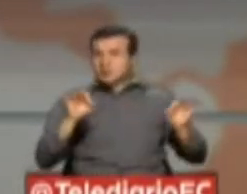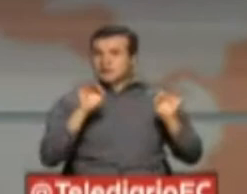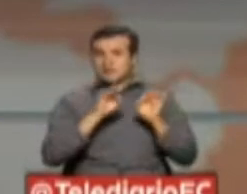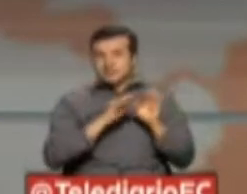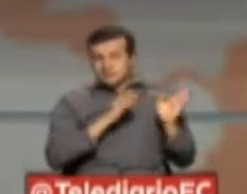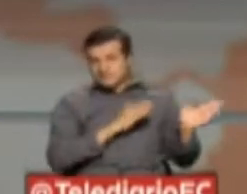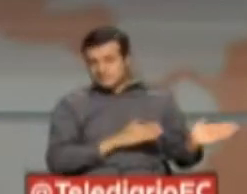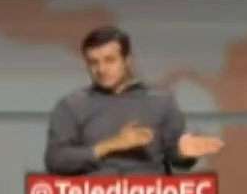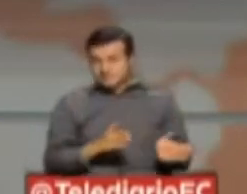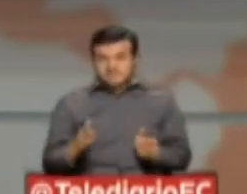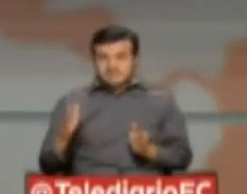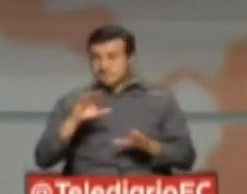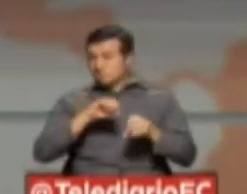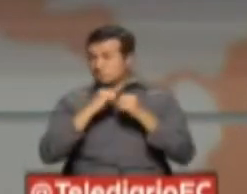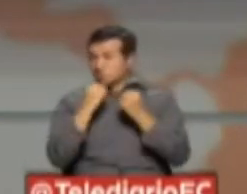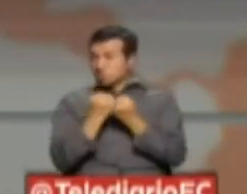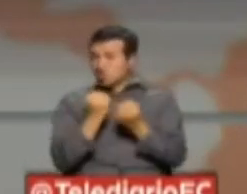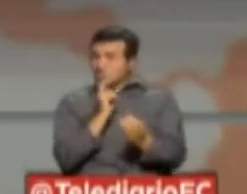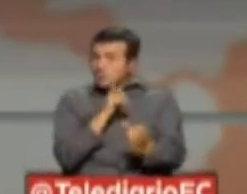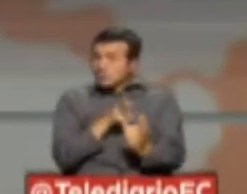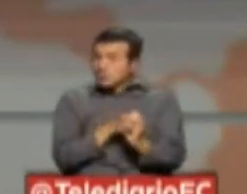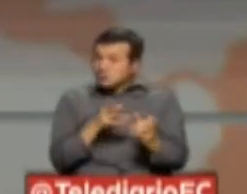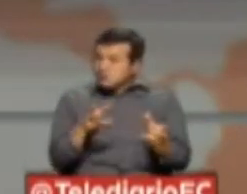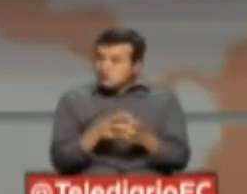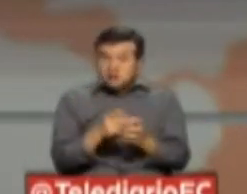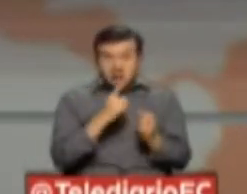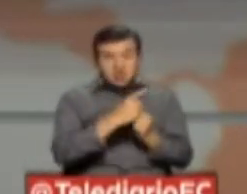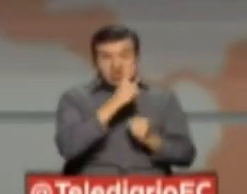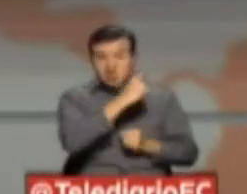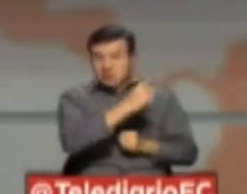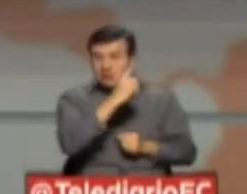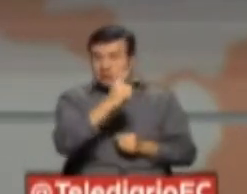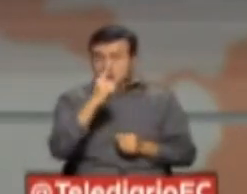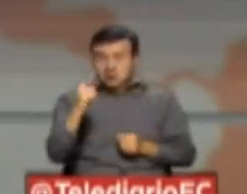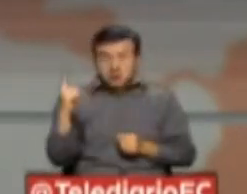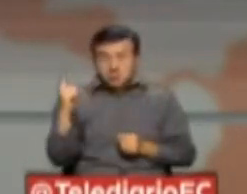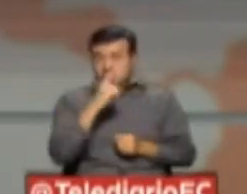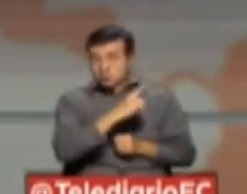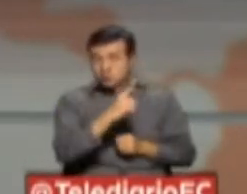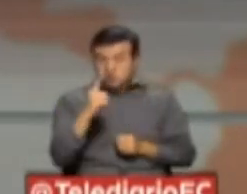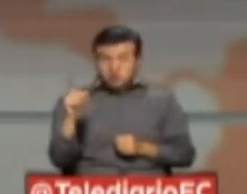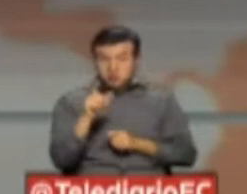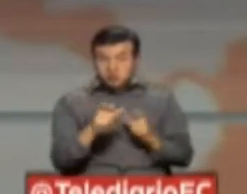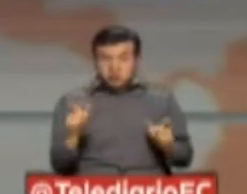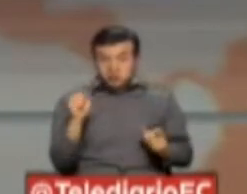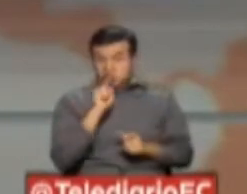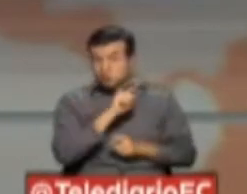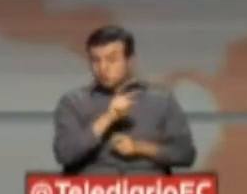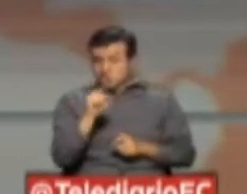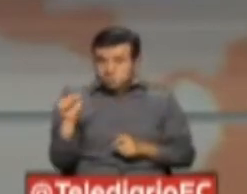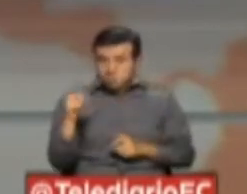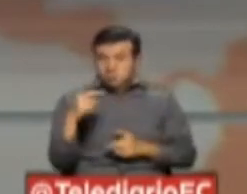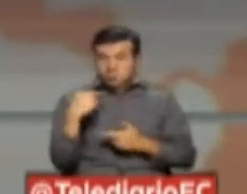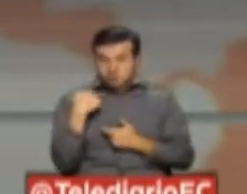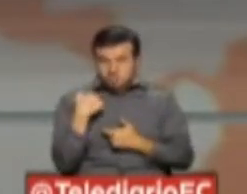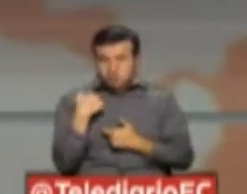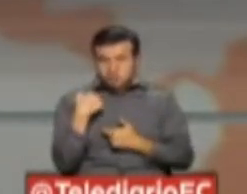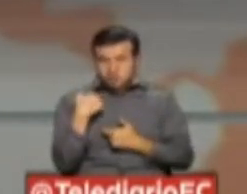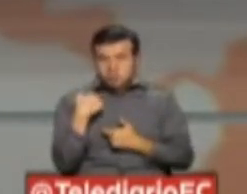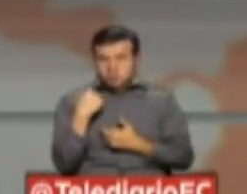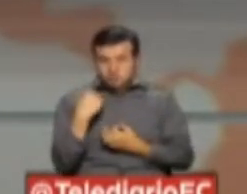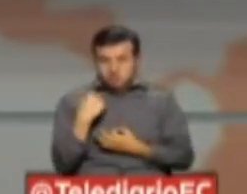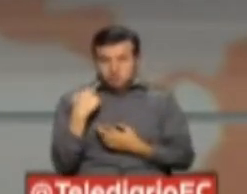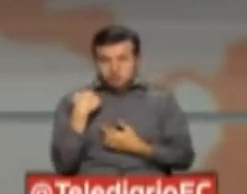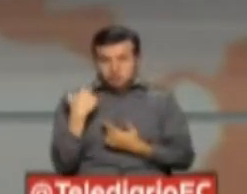está esta implicación de la sociedad significa que cada uno cada cada actor de la seguridad vial en su respectivo rol tenga que